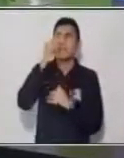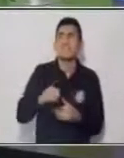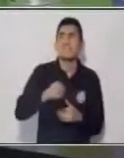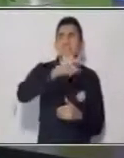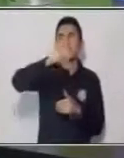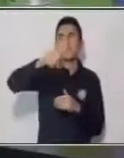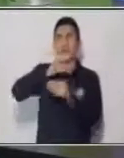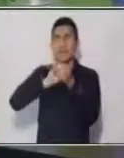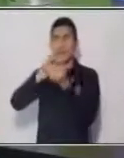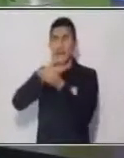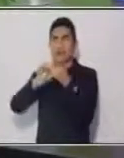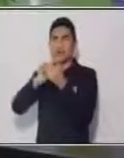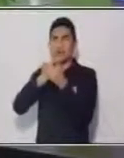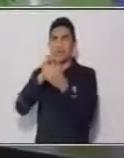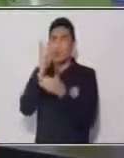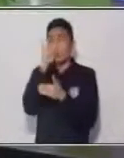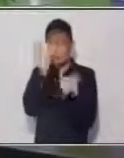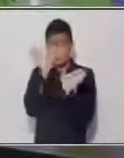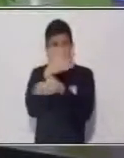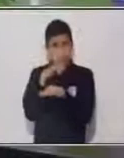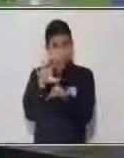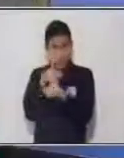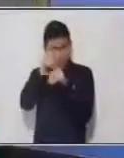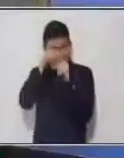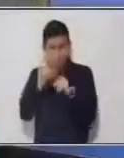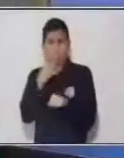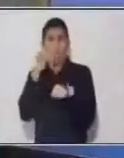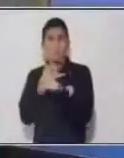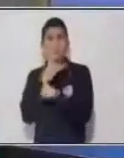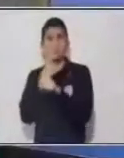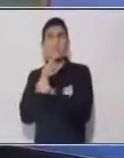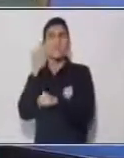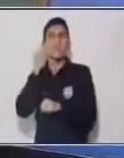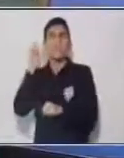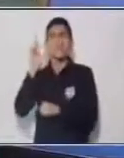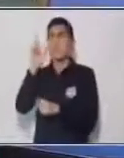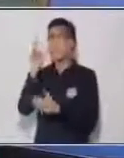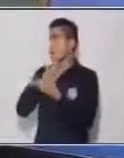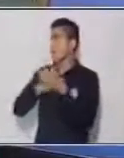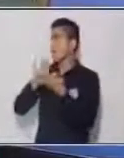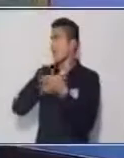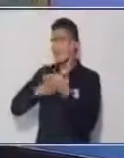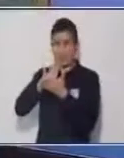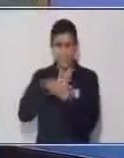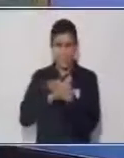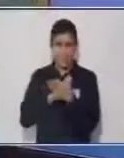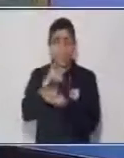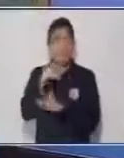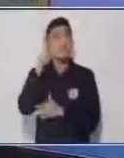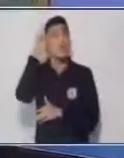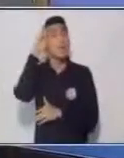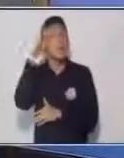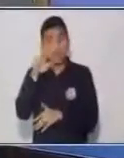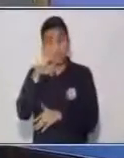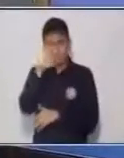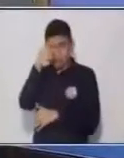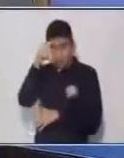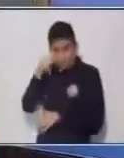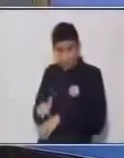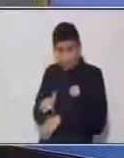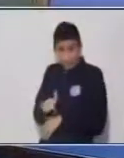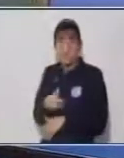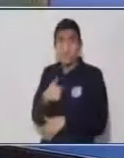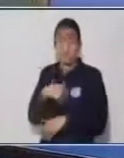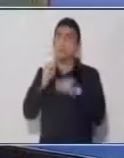constantemente con agua y jabón, y si no tienes agua y jabón, utiliza alcohol en gel. Recuerda, nosotros estamos